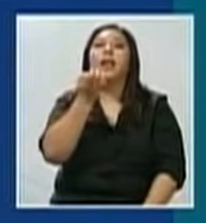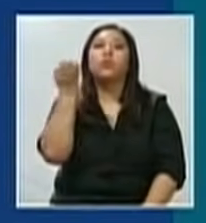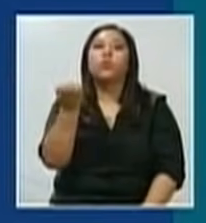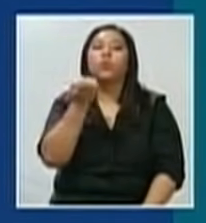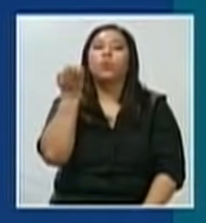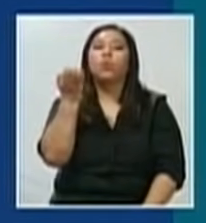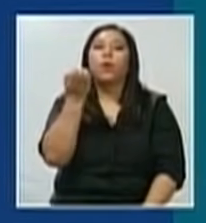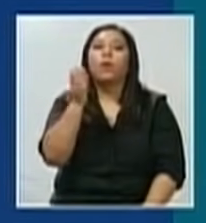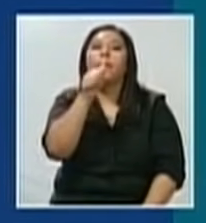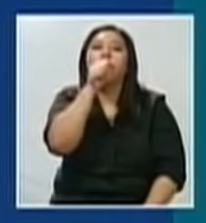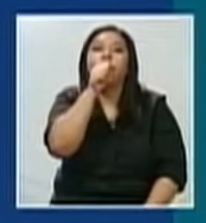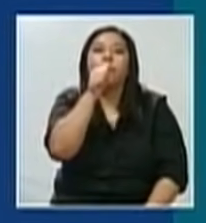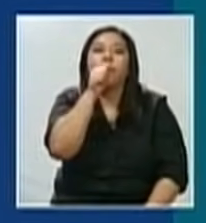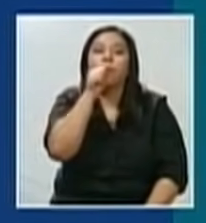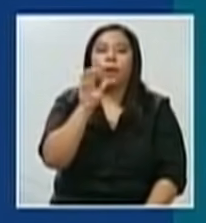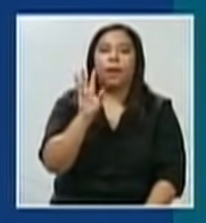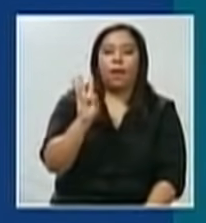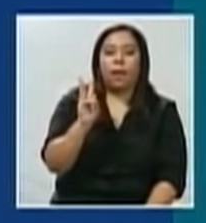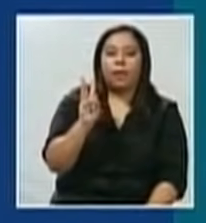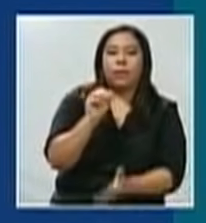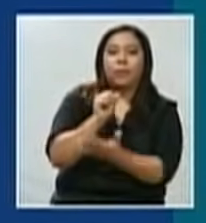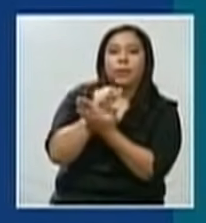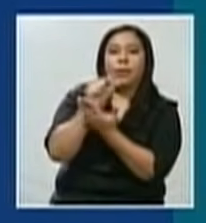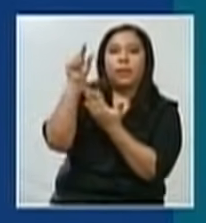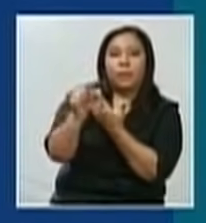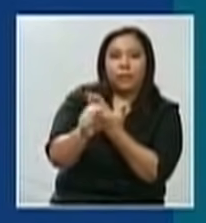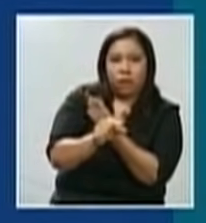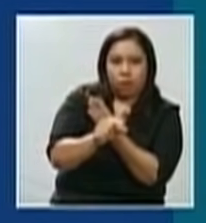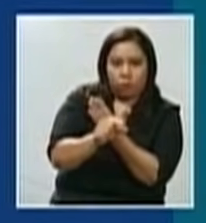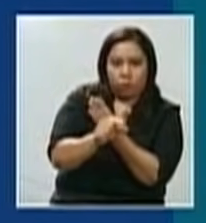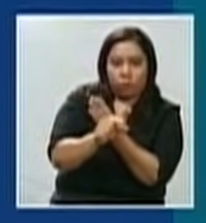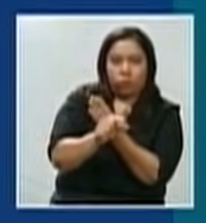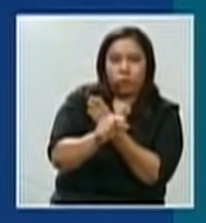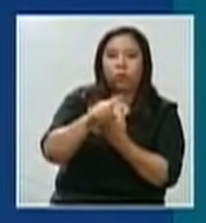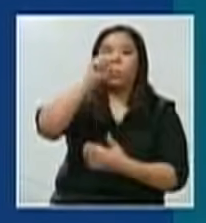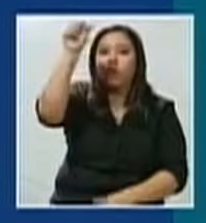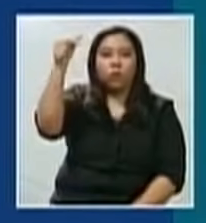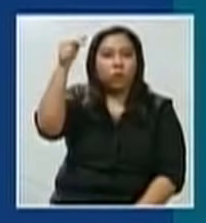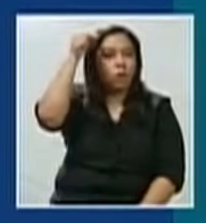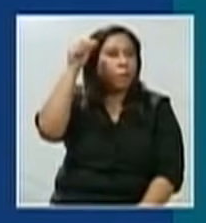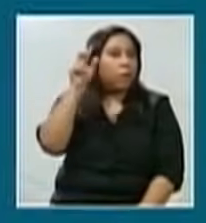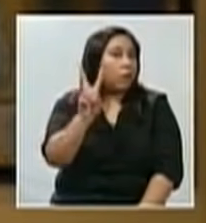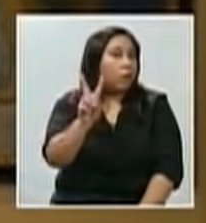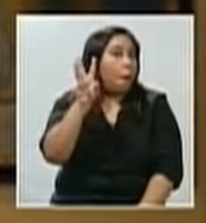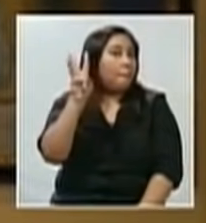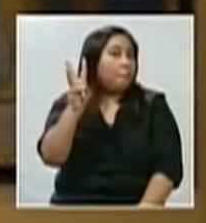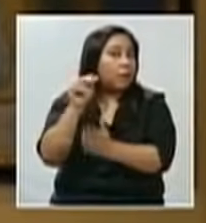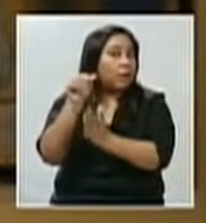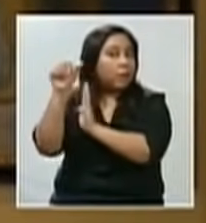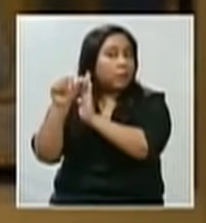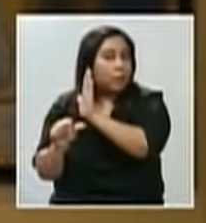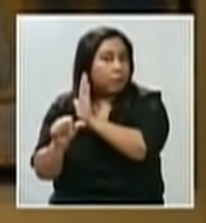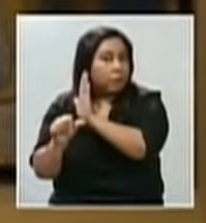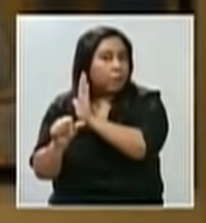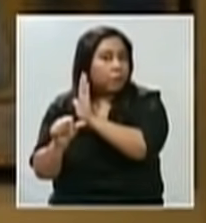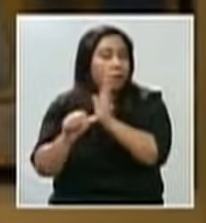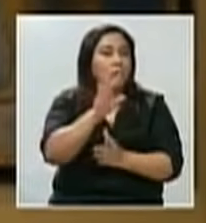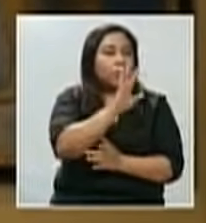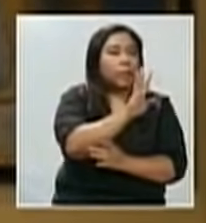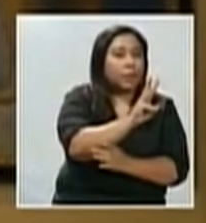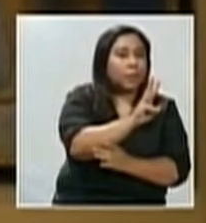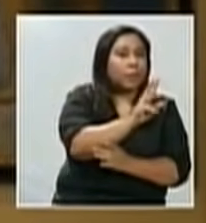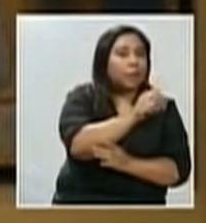el día 16 de agosto y los gubernamentales el 26 del mismo mes, partiendo